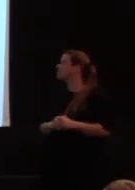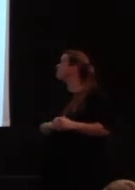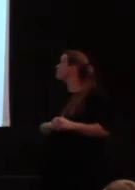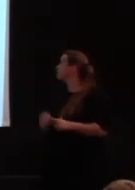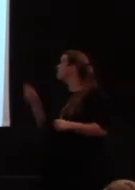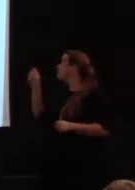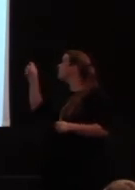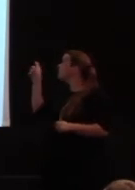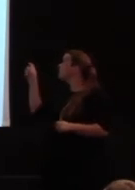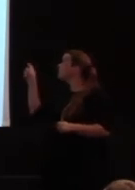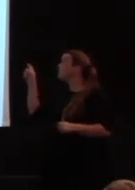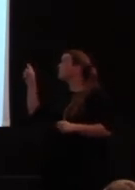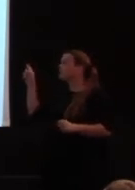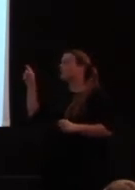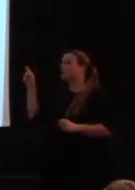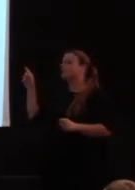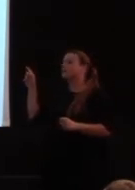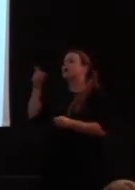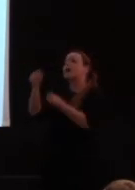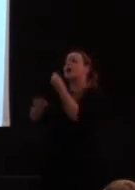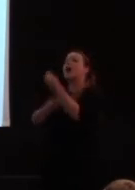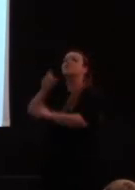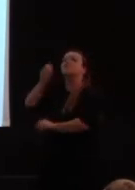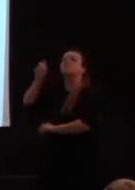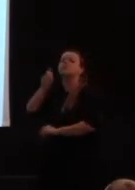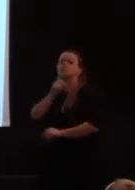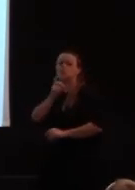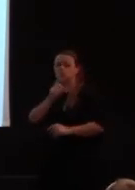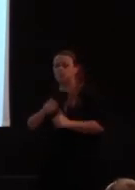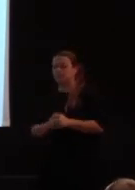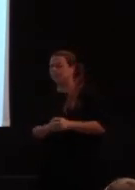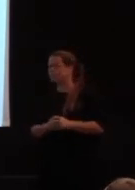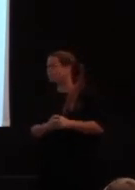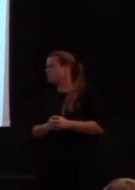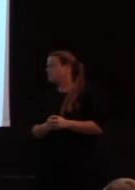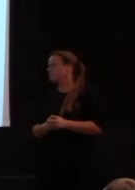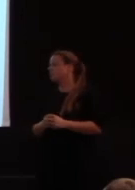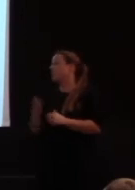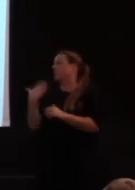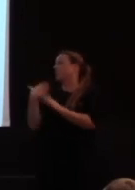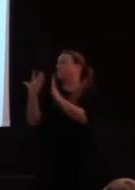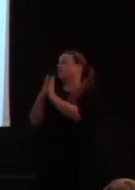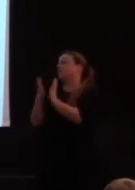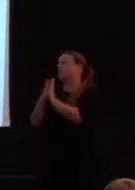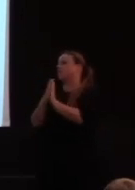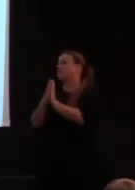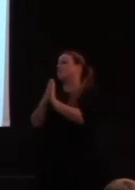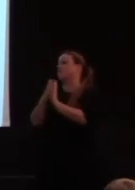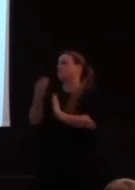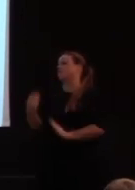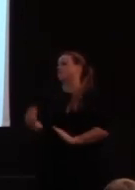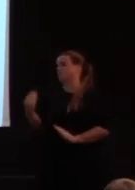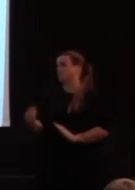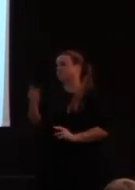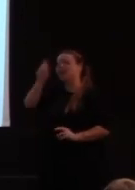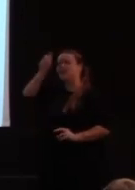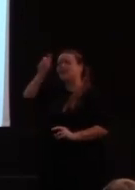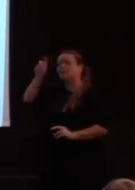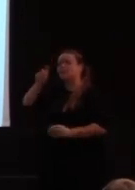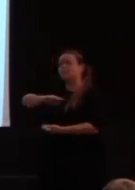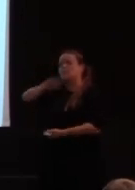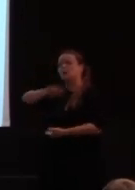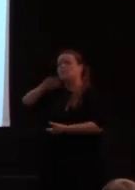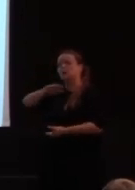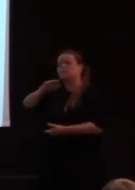por ejemplo, vamos a ver cómo lo hacen estos maestros que os decía que son buenos, ¿no? Que son capaces de hacer